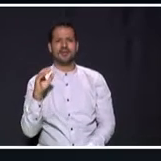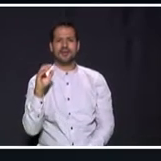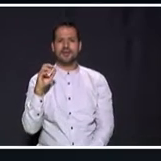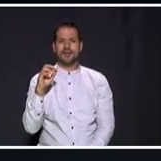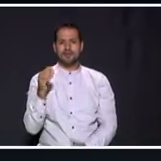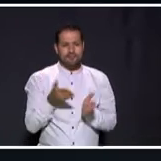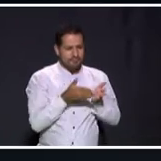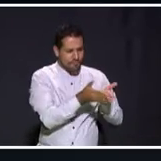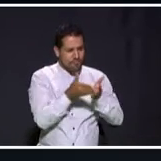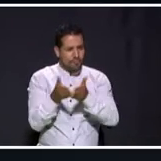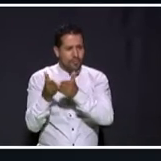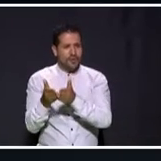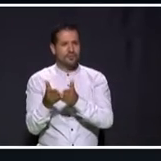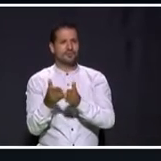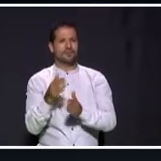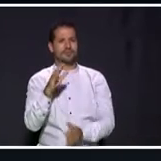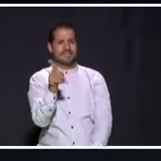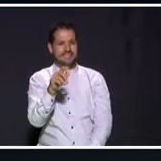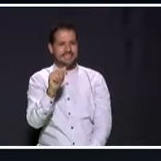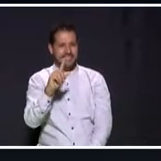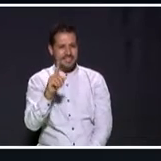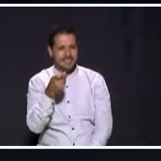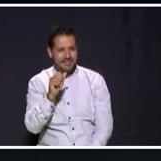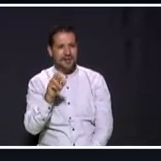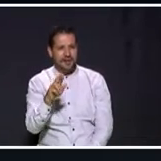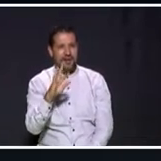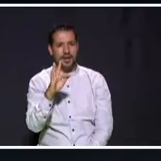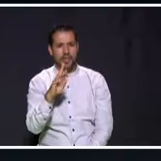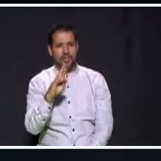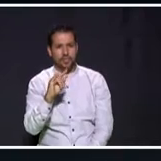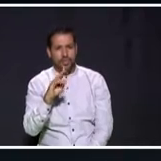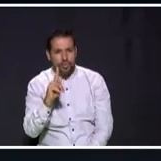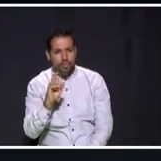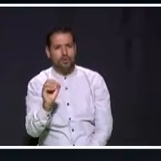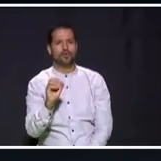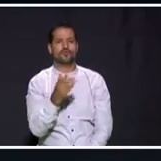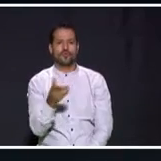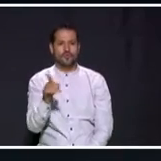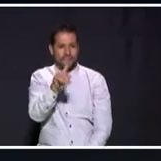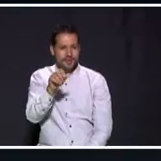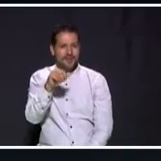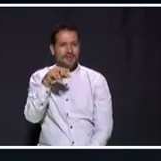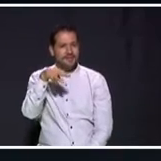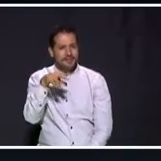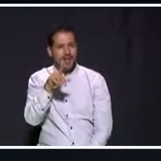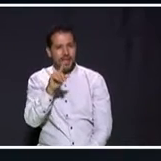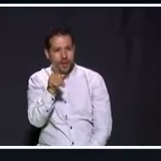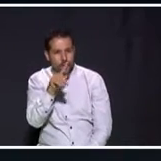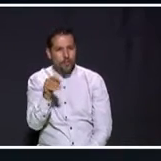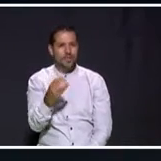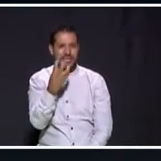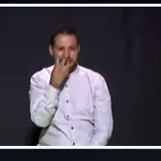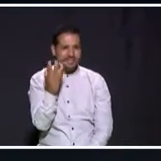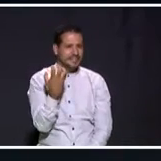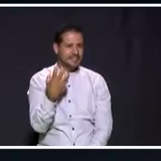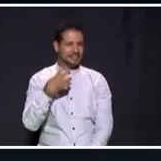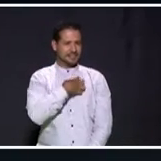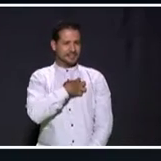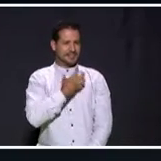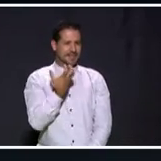triunfo cocorná sanluis granada magdalena medio sistema